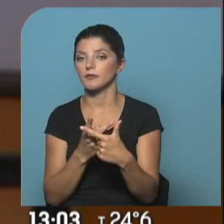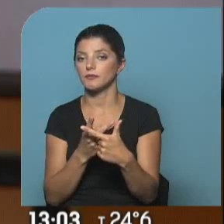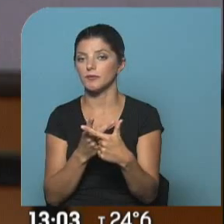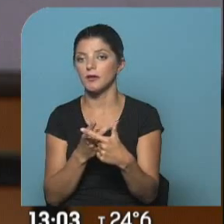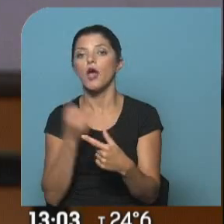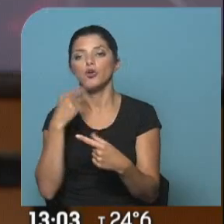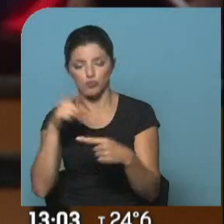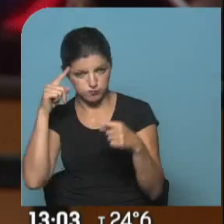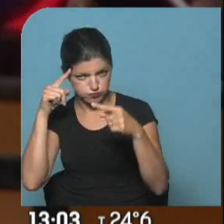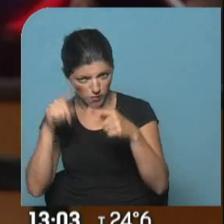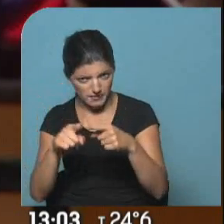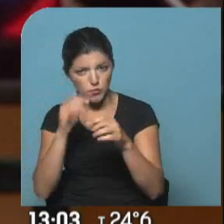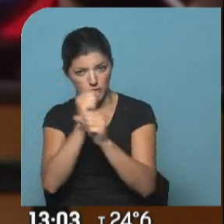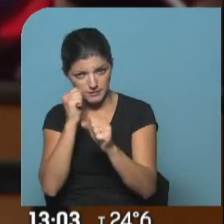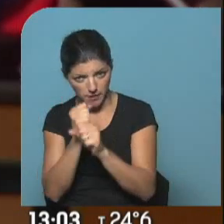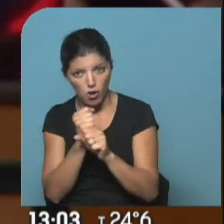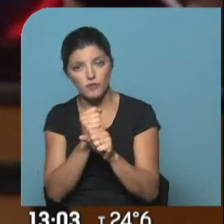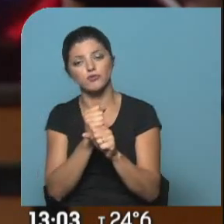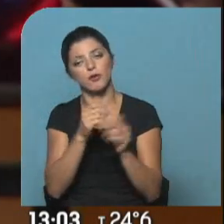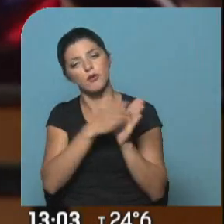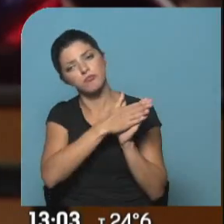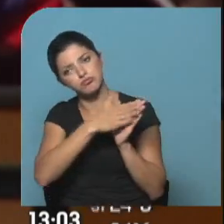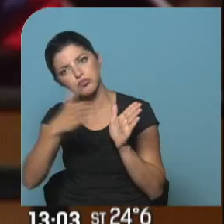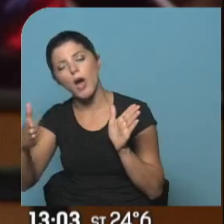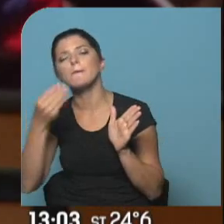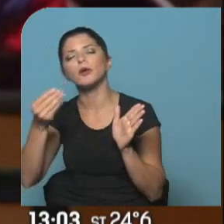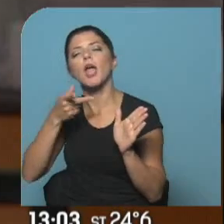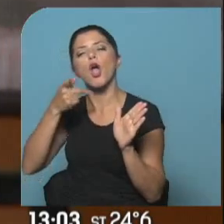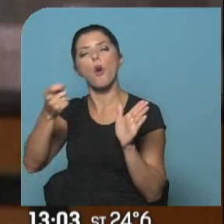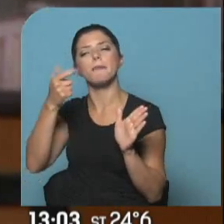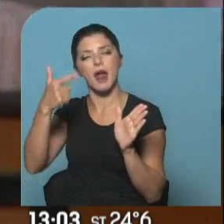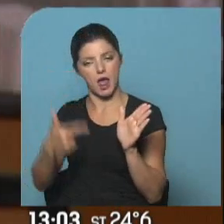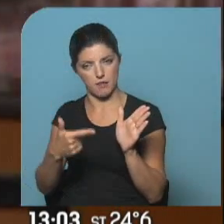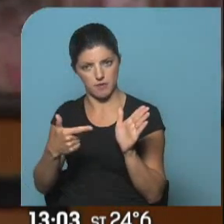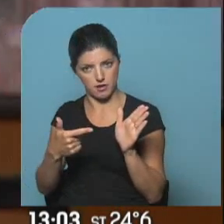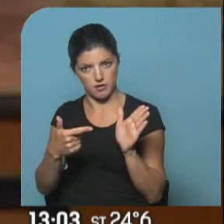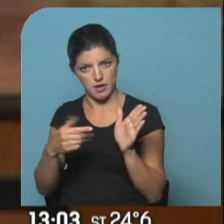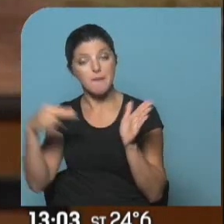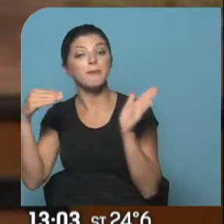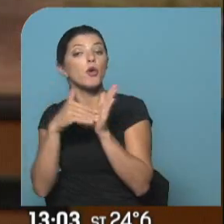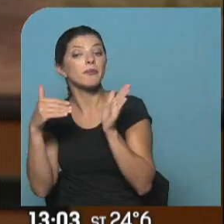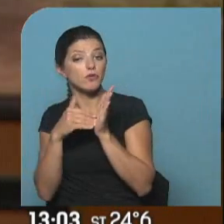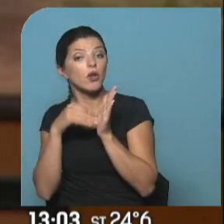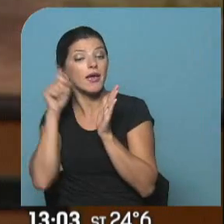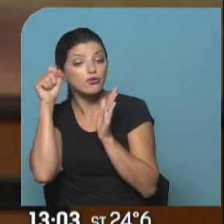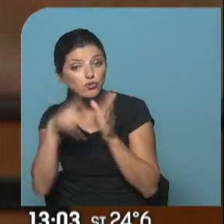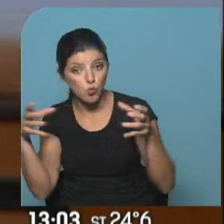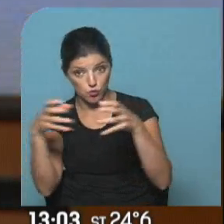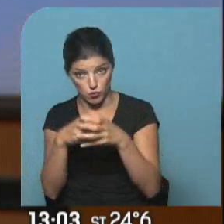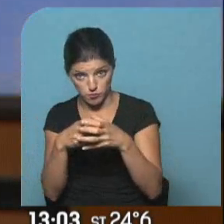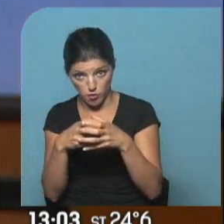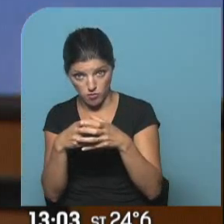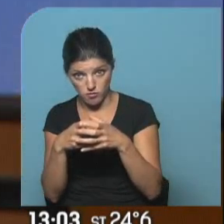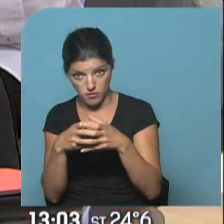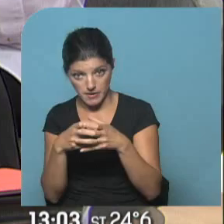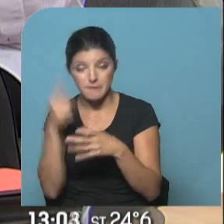propias misiones, entonces hay una trayectoria coherente en la compra de armamento en función de lo que las propias Fuerzas Armadas perciben como el papel que ellas